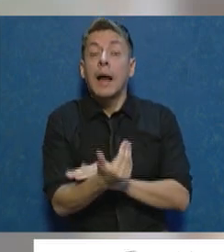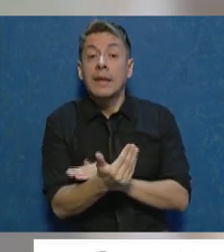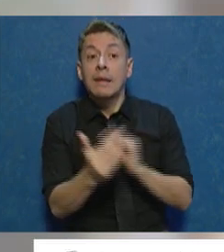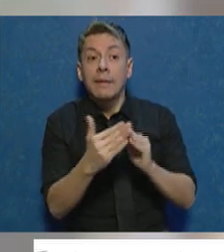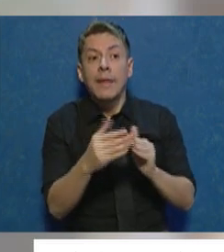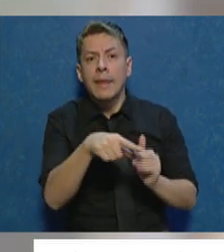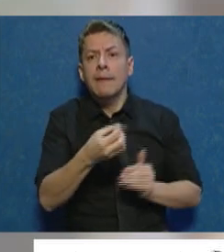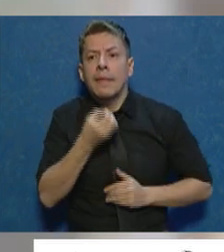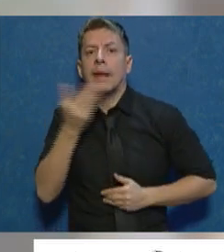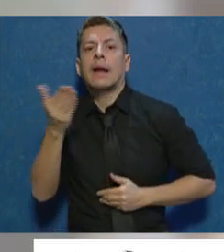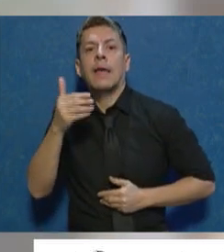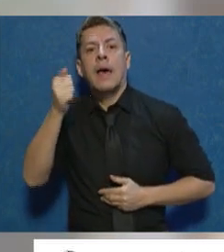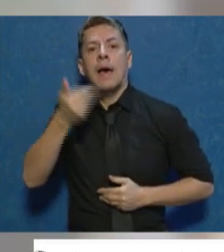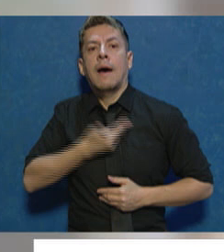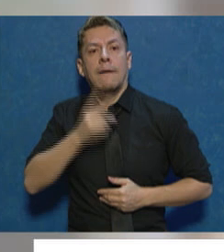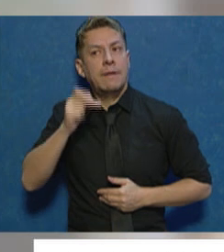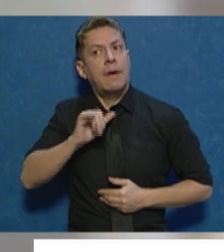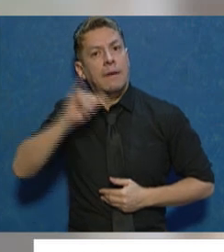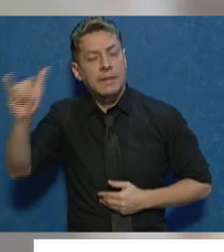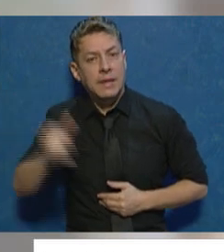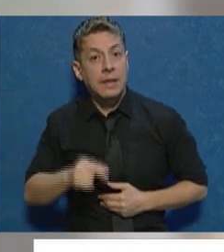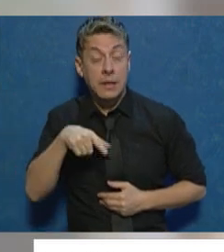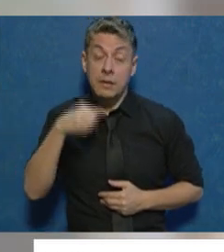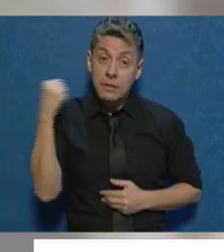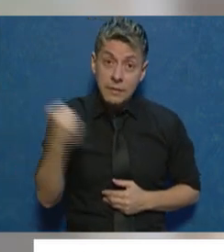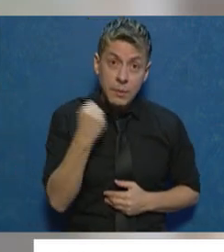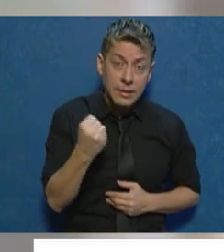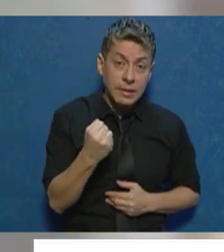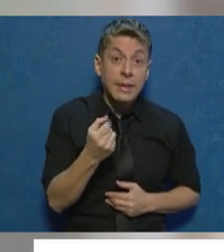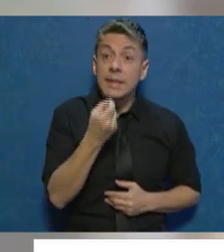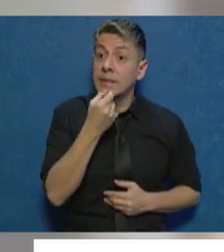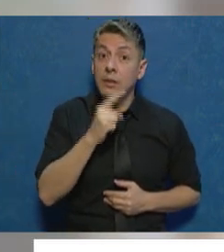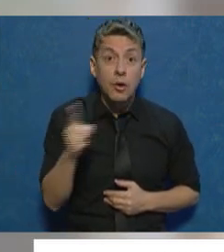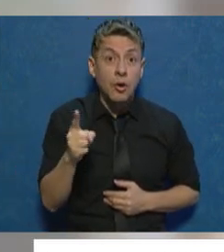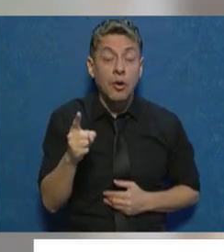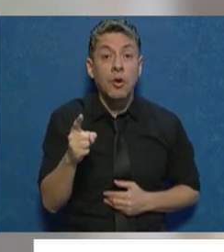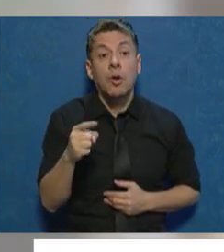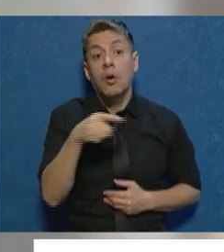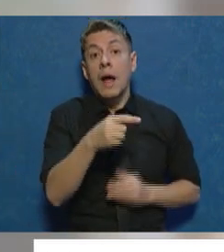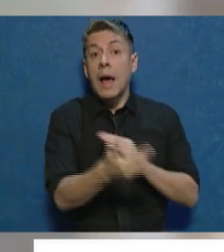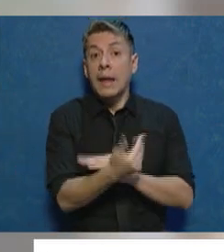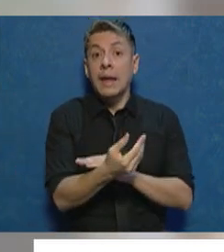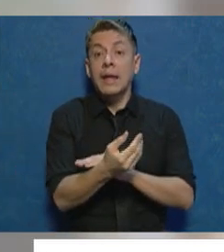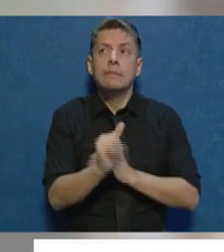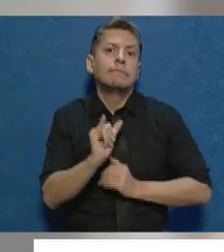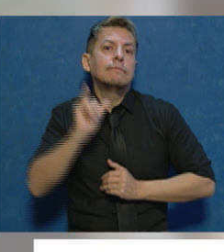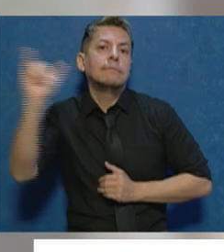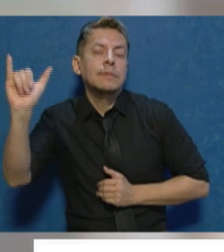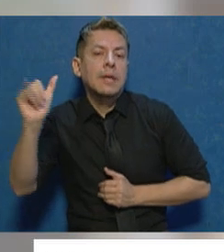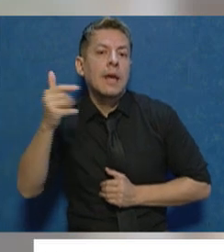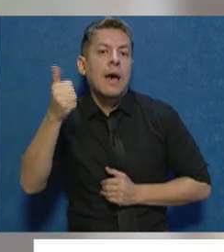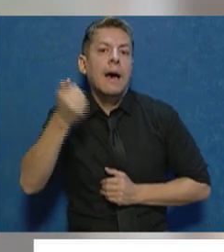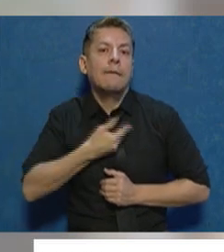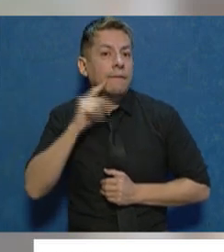AFIP. Esto es importante marcarlo, Daniela, ¿por qué? Porque si no está declarado este alquiler ante la AFIP,